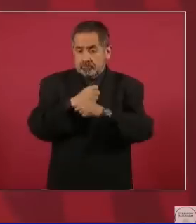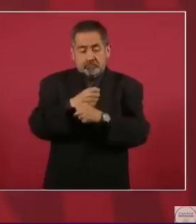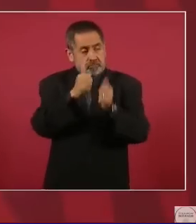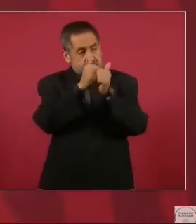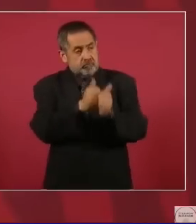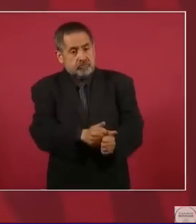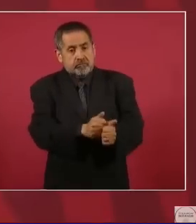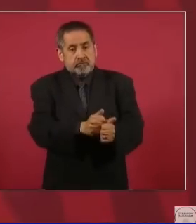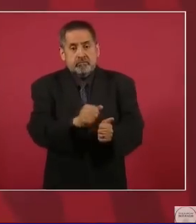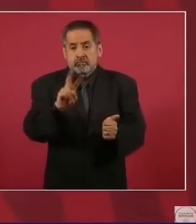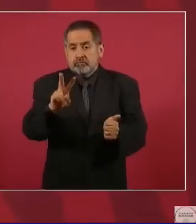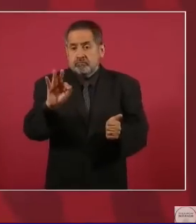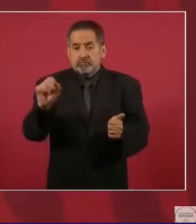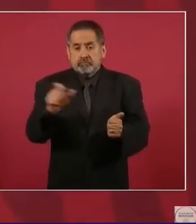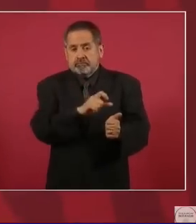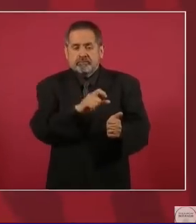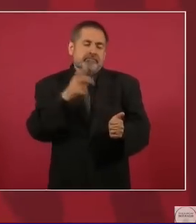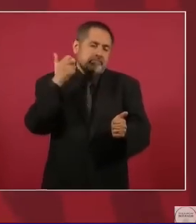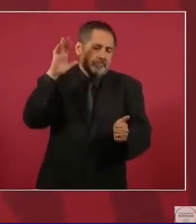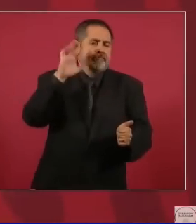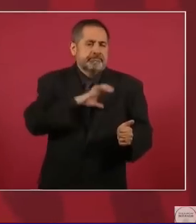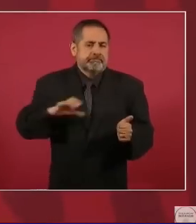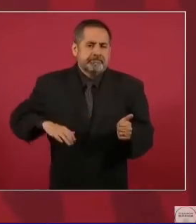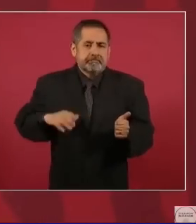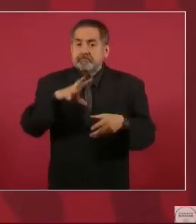Sí. Entonces,